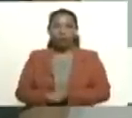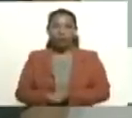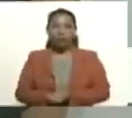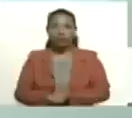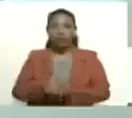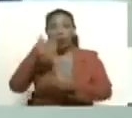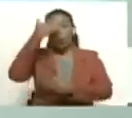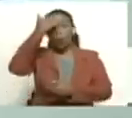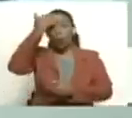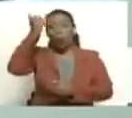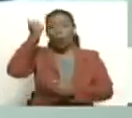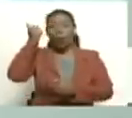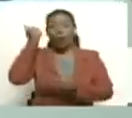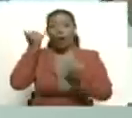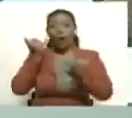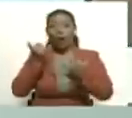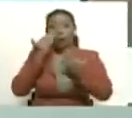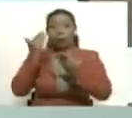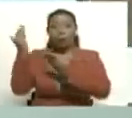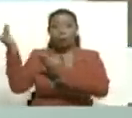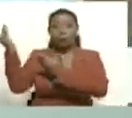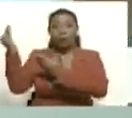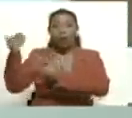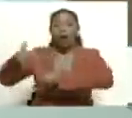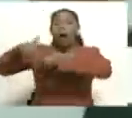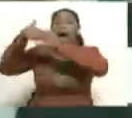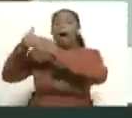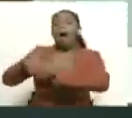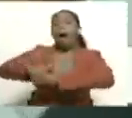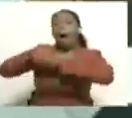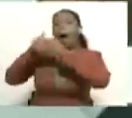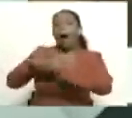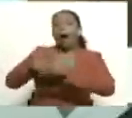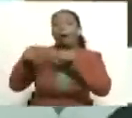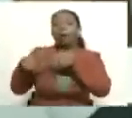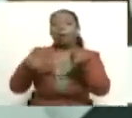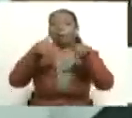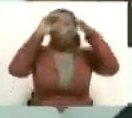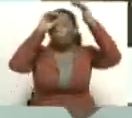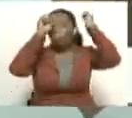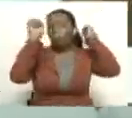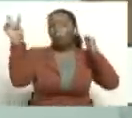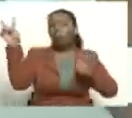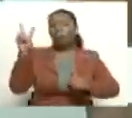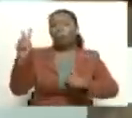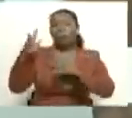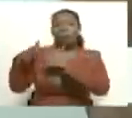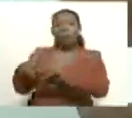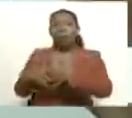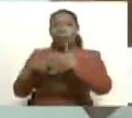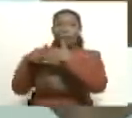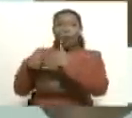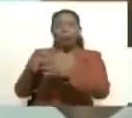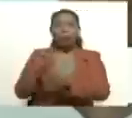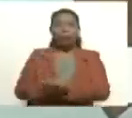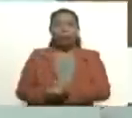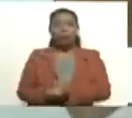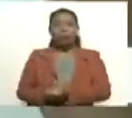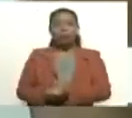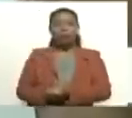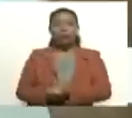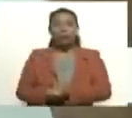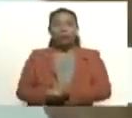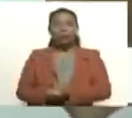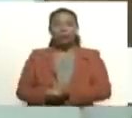Amnesia lacunar. Carlos Vecchio presentó a Trump credenciales como embajador de Venezuela en los Estados Unidos. Aquí